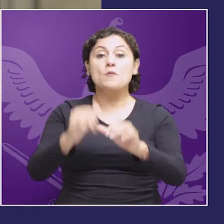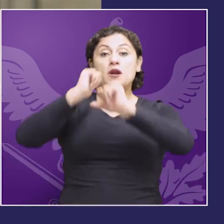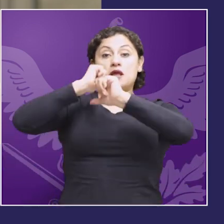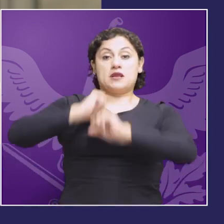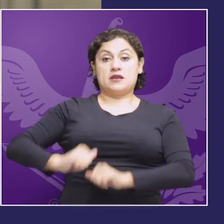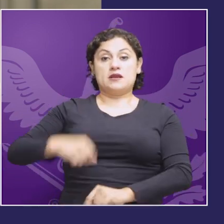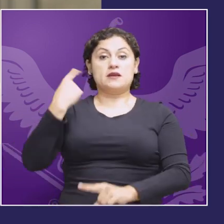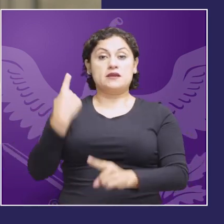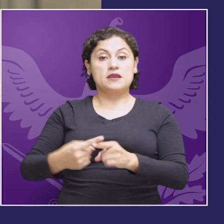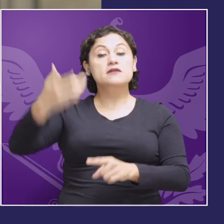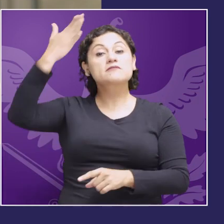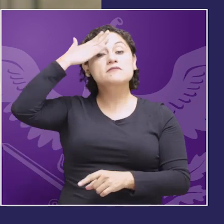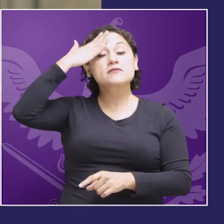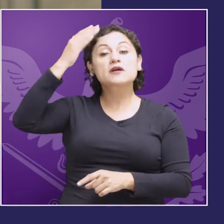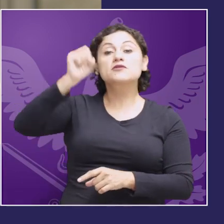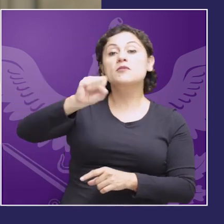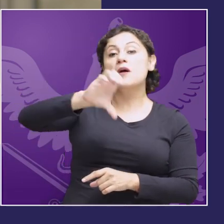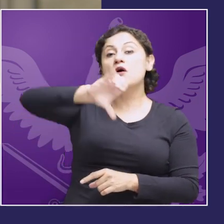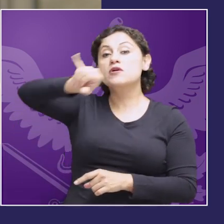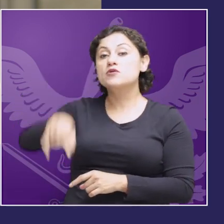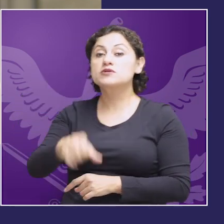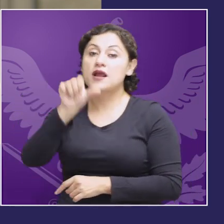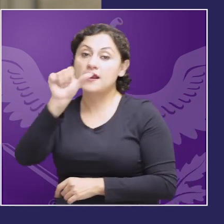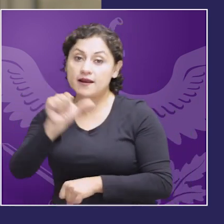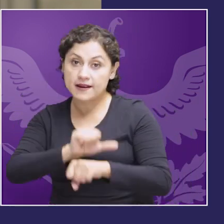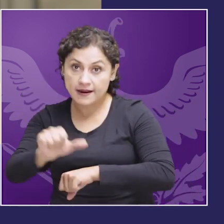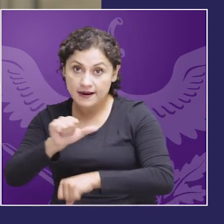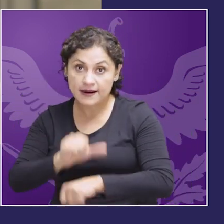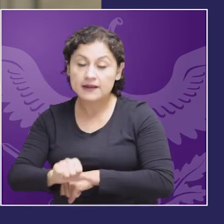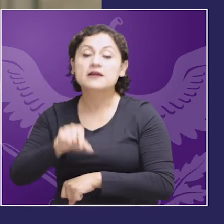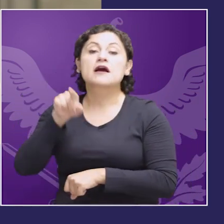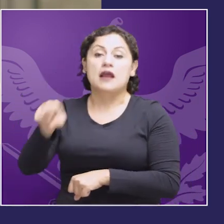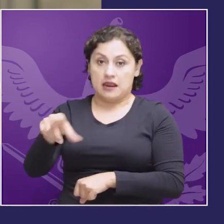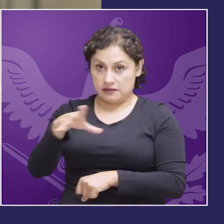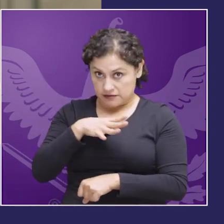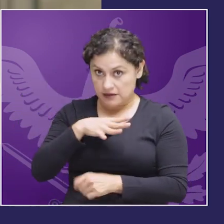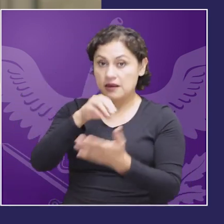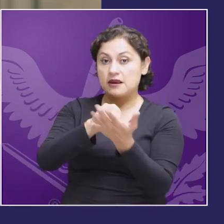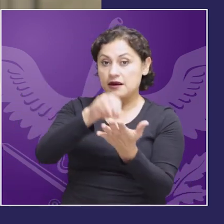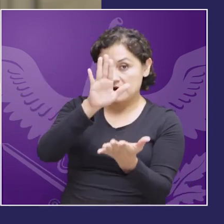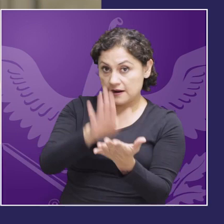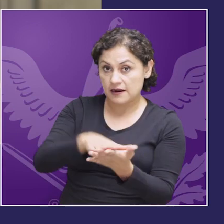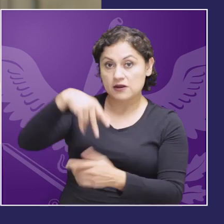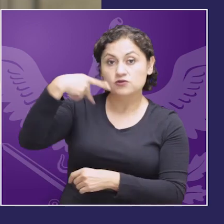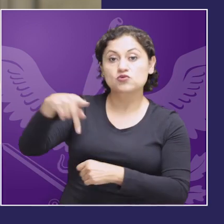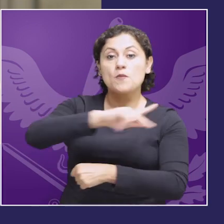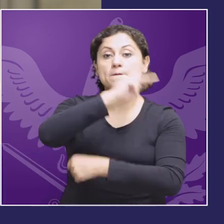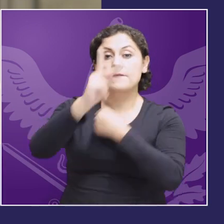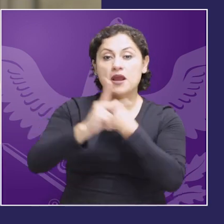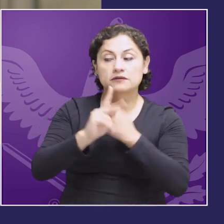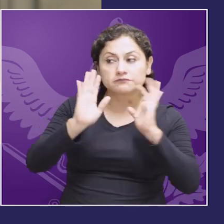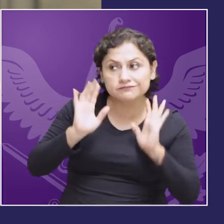primer esfuerzo que hace la cumbre y liderado por la Corte Suprema Argentina. La Corte Suprema Argentina tiene